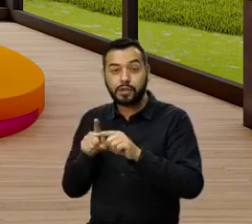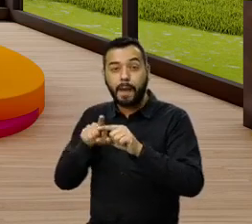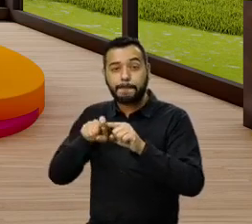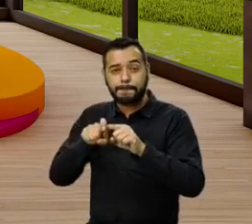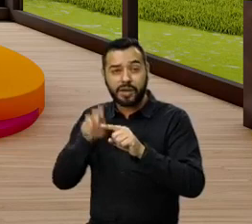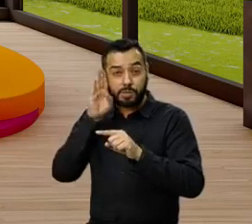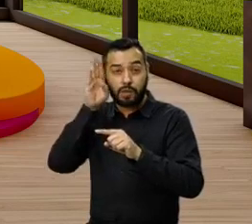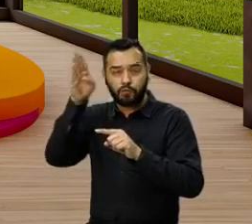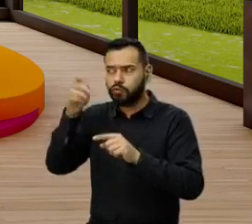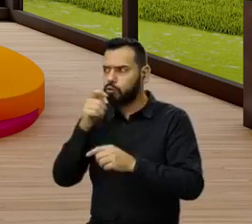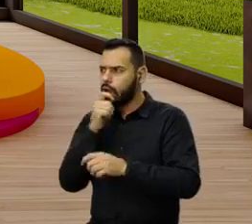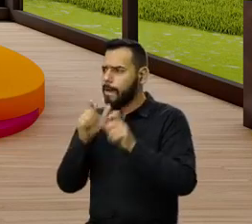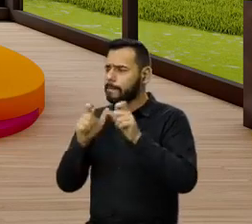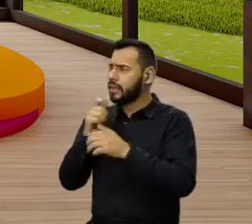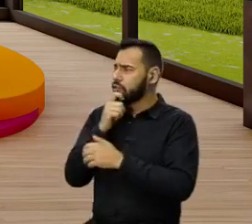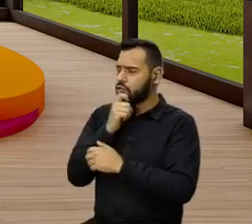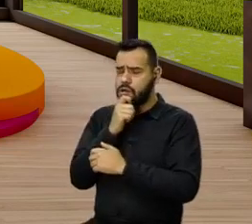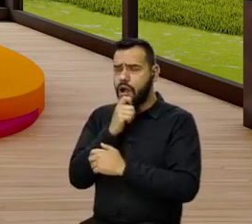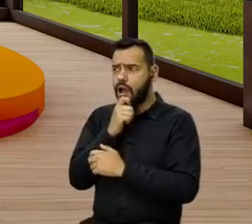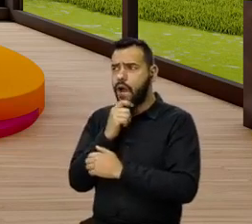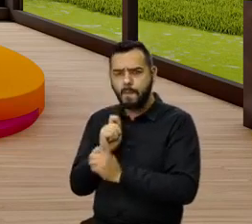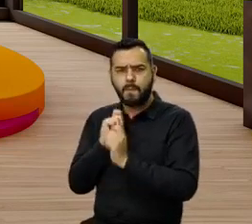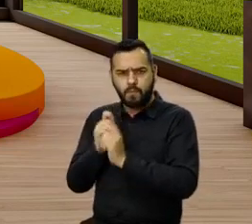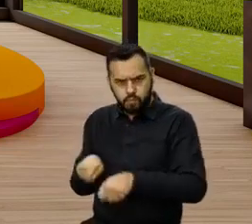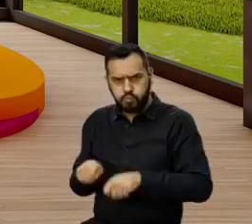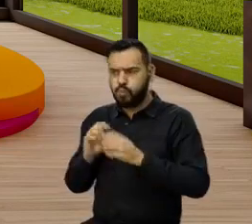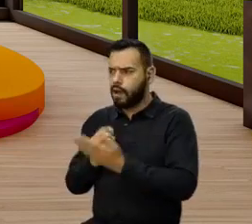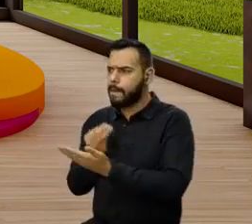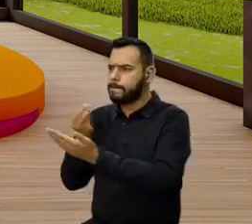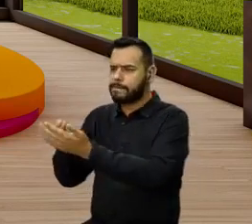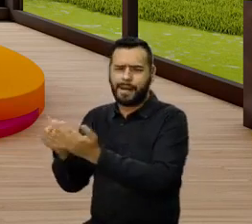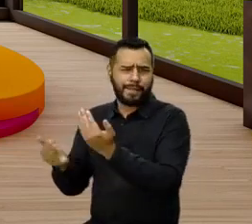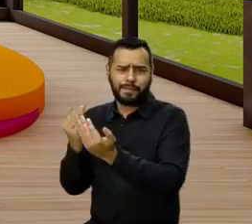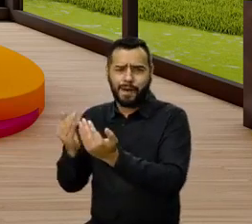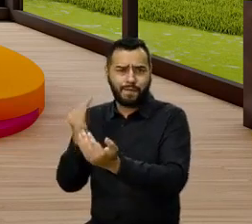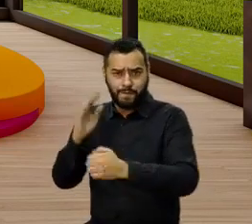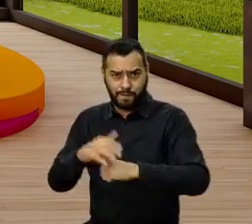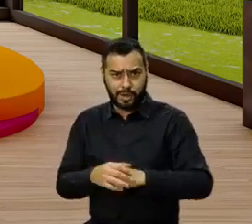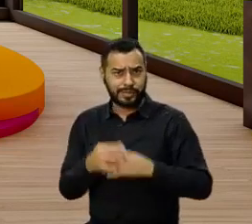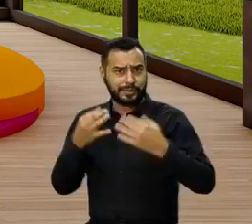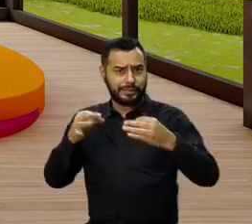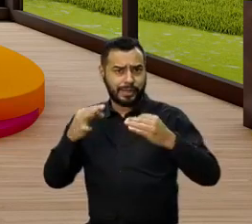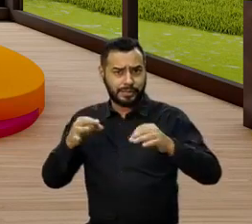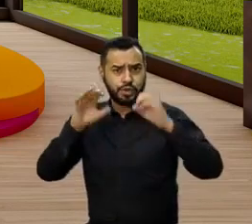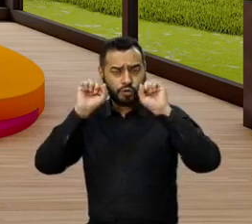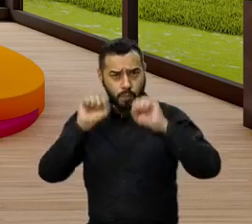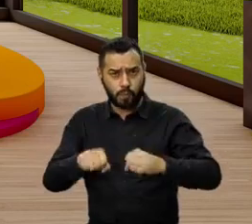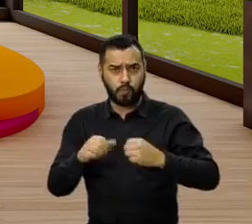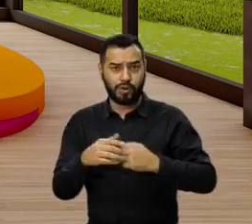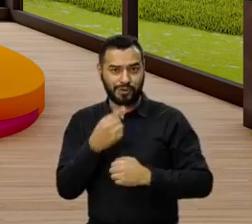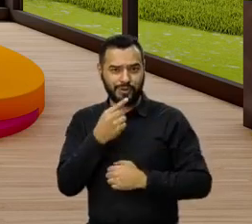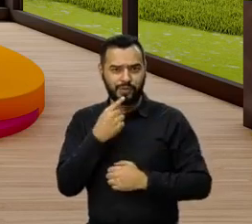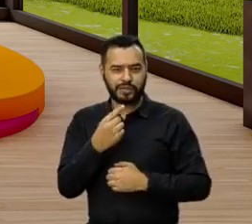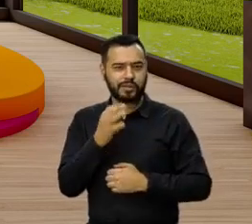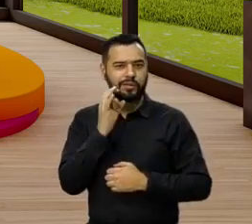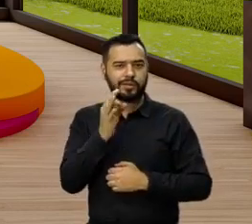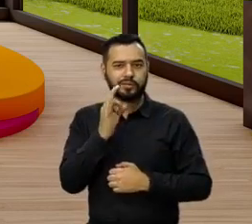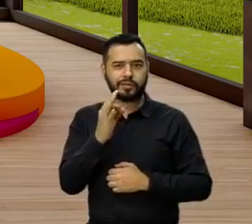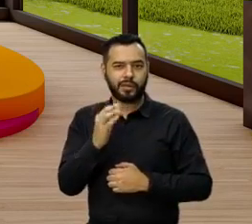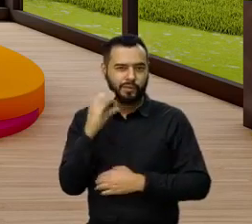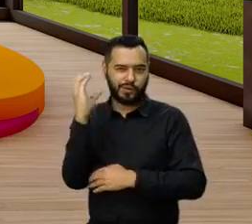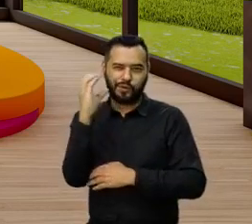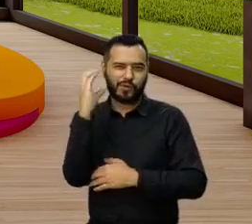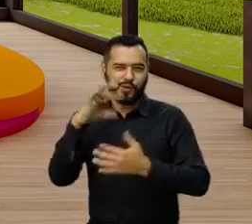puedan pagar sus cuotas mensuales de la manera más fácil posible que pueda ser sencillo y poder como como decimos aquí siempre digo en